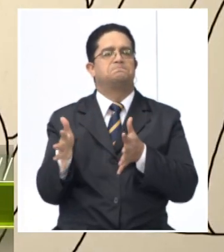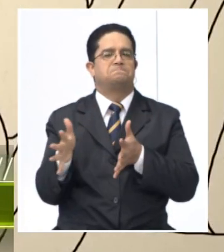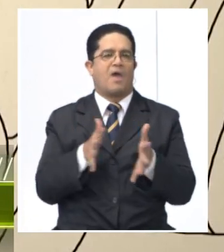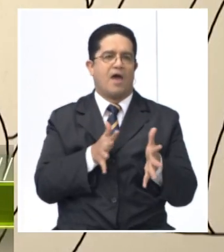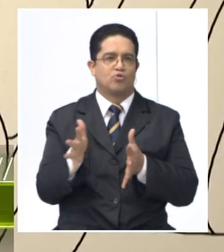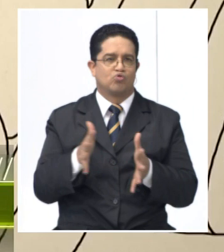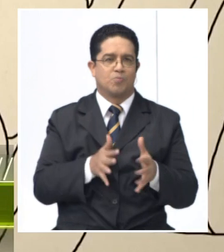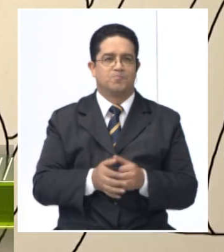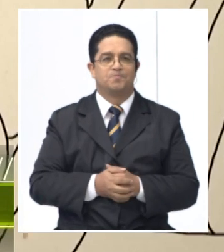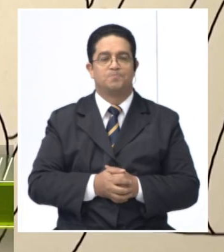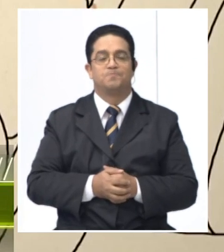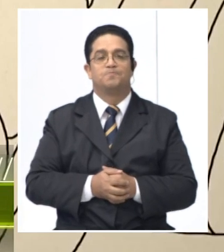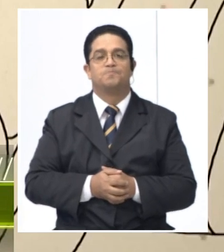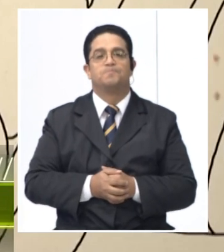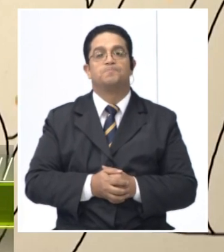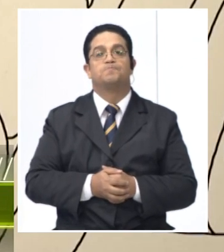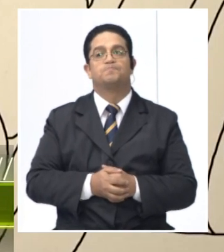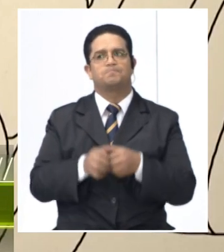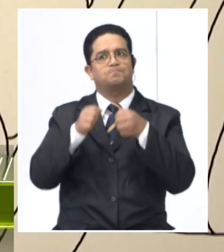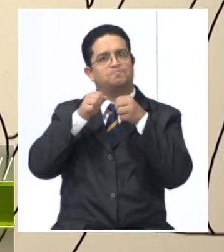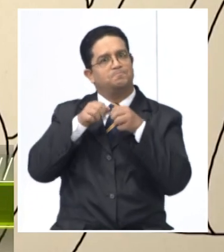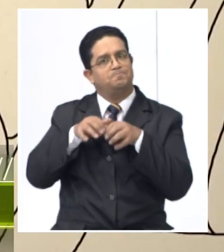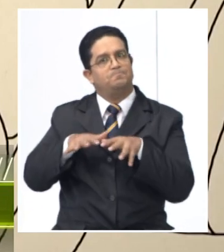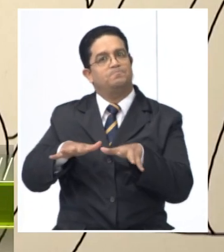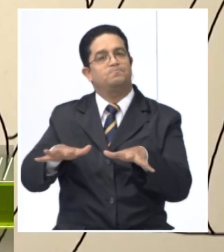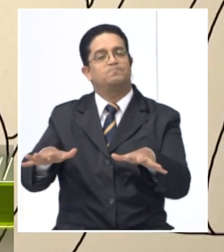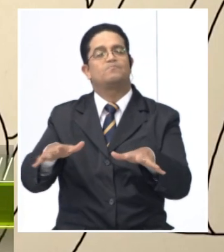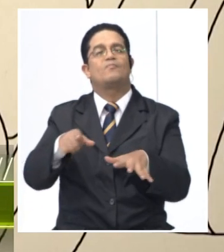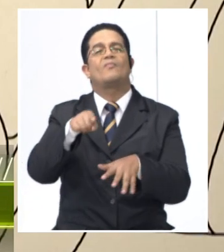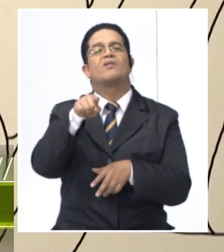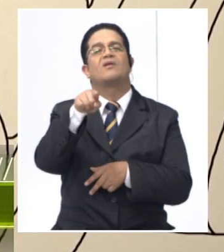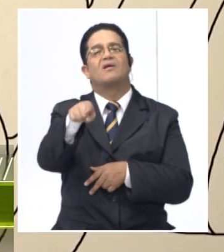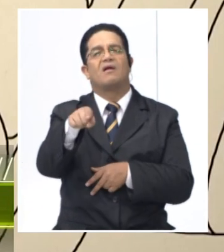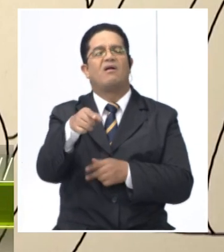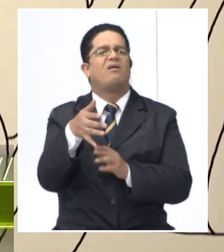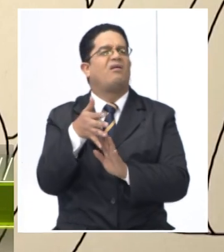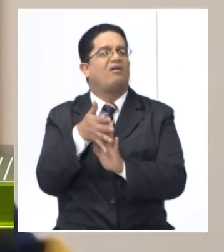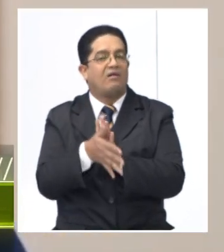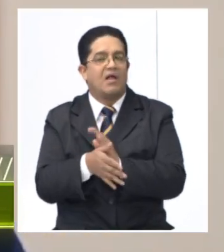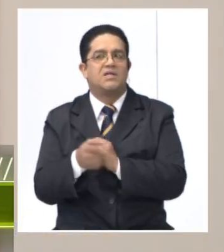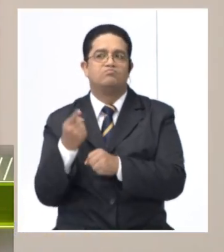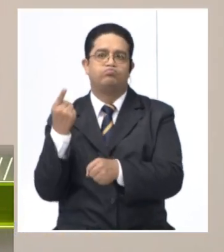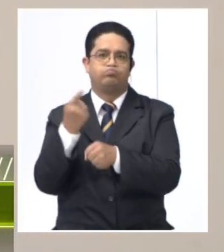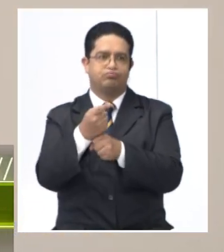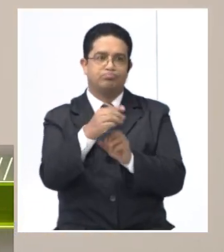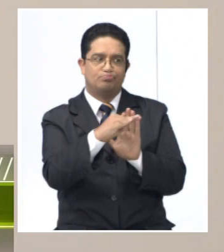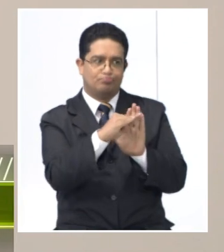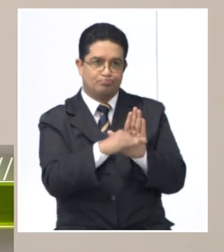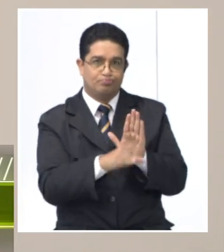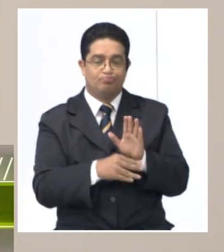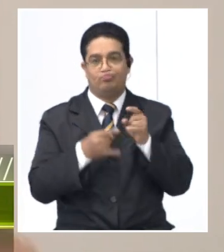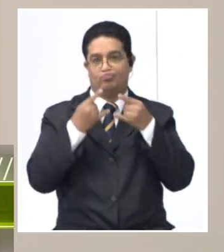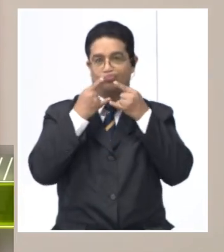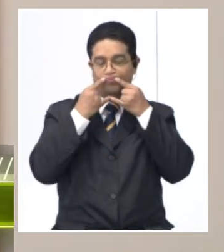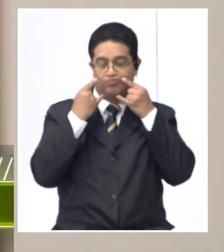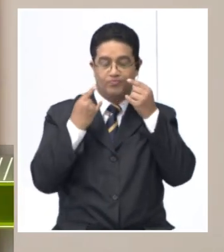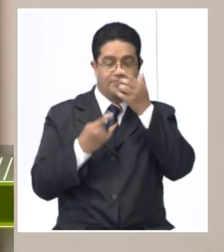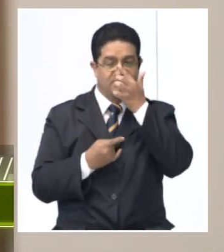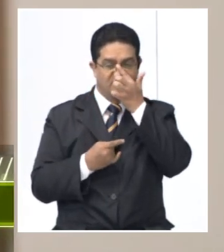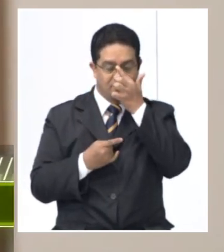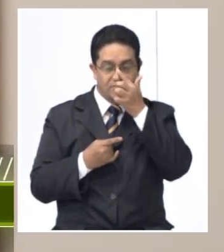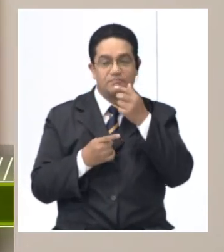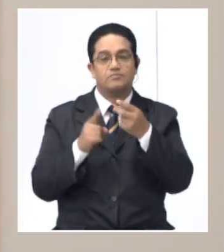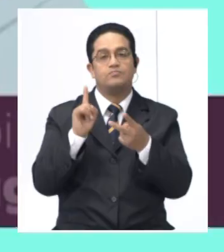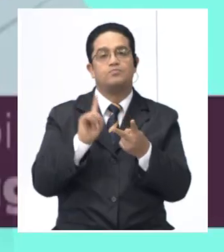año. La propagación de este virus supuso el empleo de las medidas de bioseguridad en el mundo. El uso